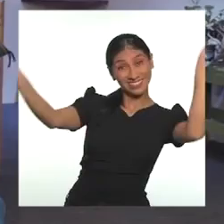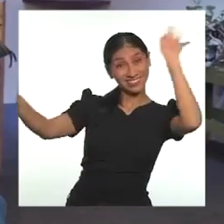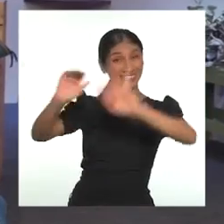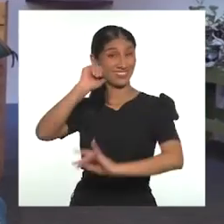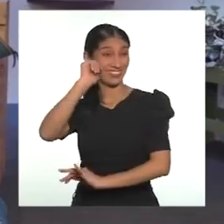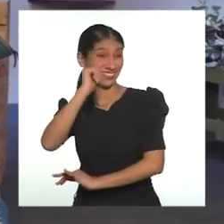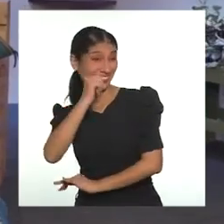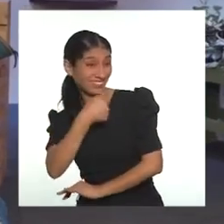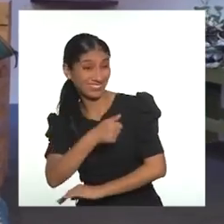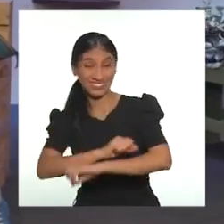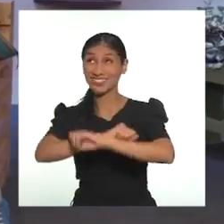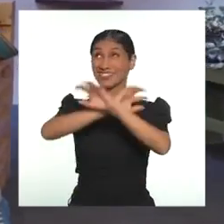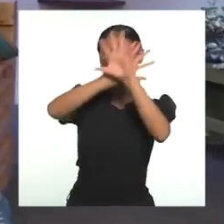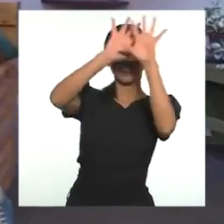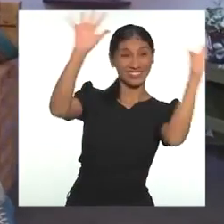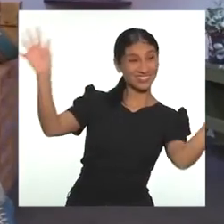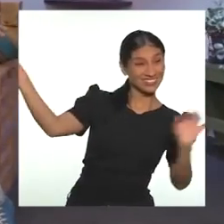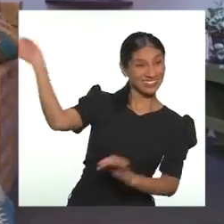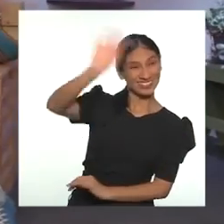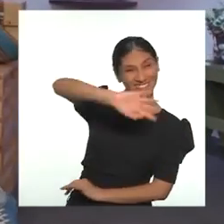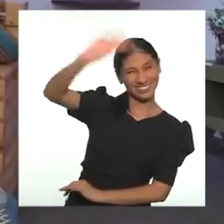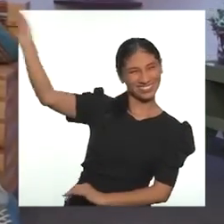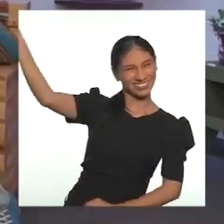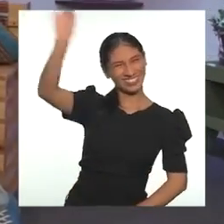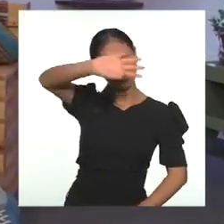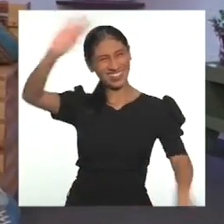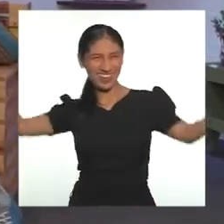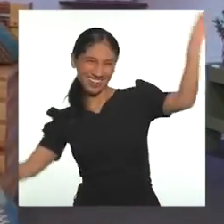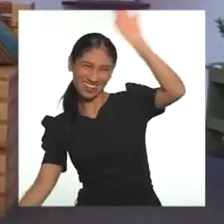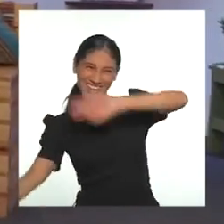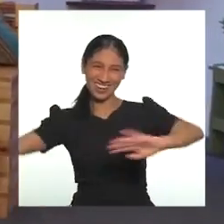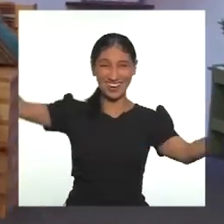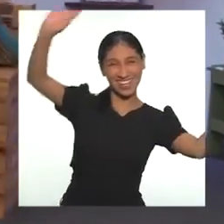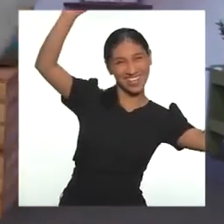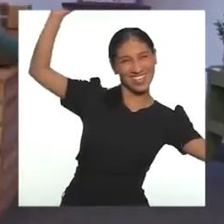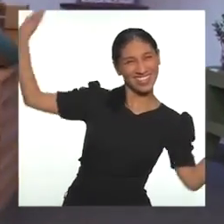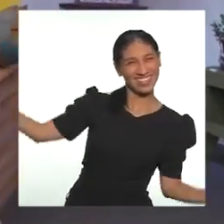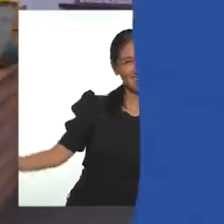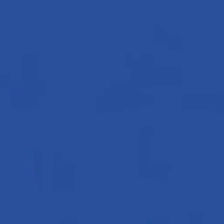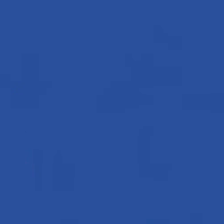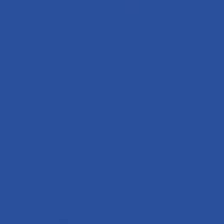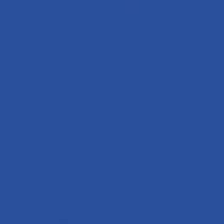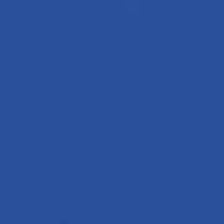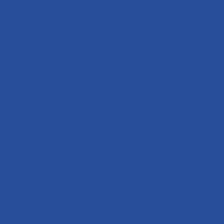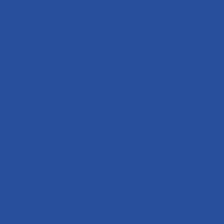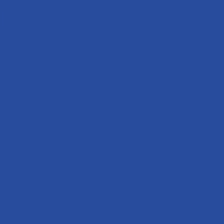del día. ¡Hasta mañana por la mañana! ¡Chao! ¡Chao!